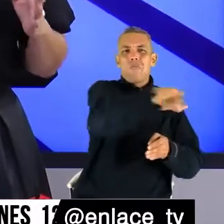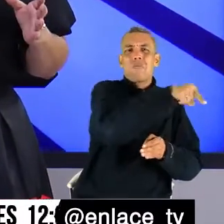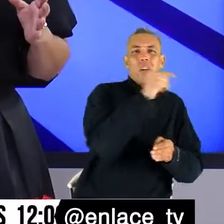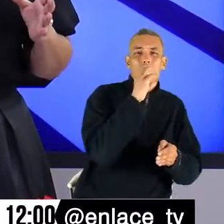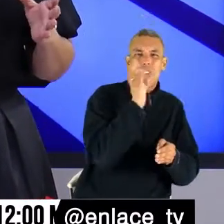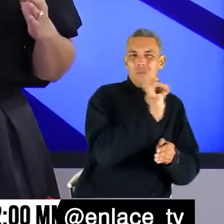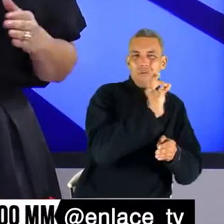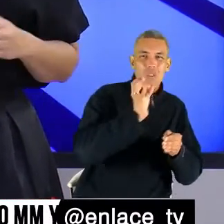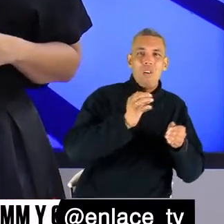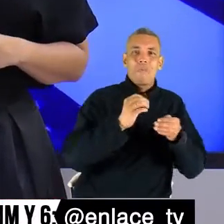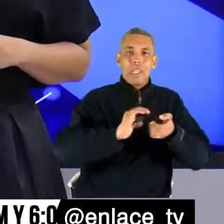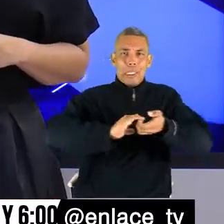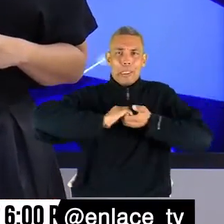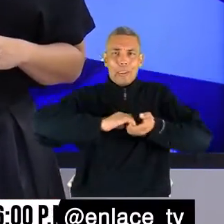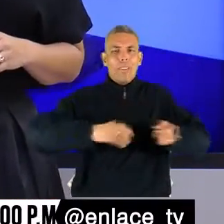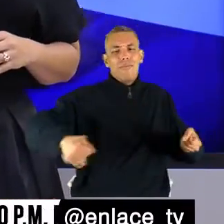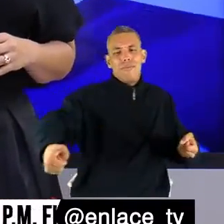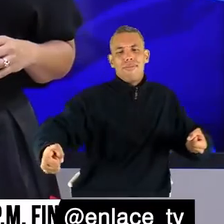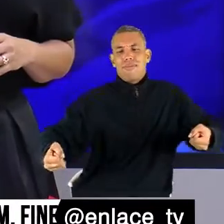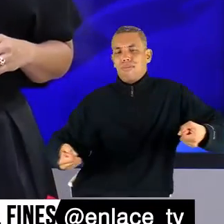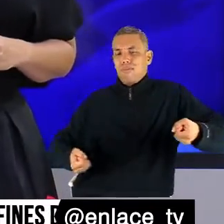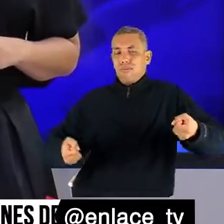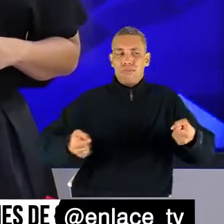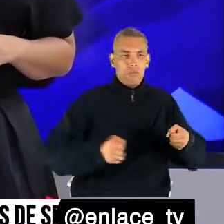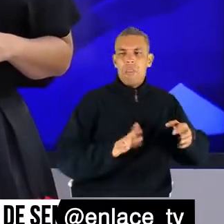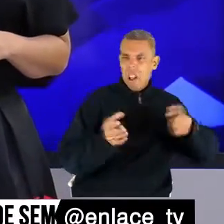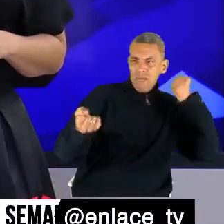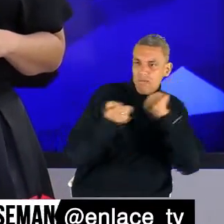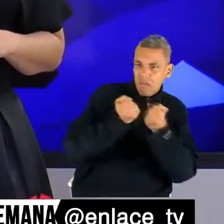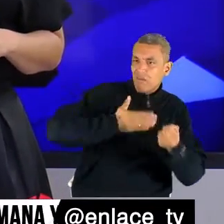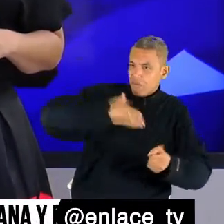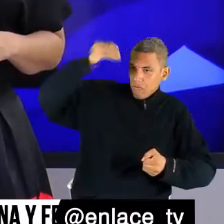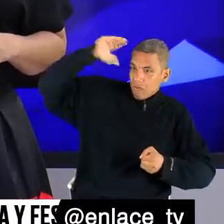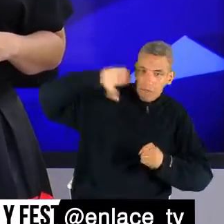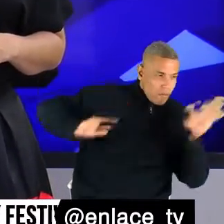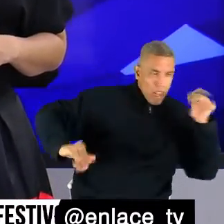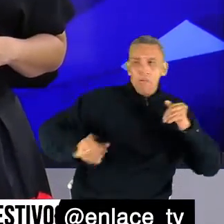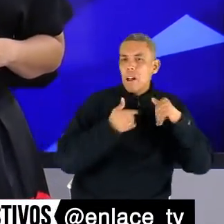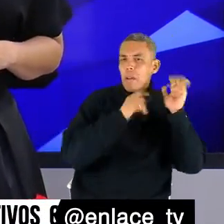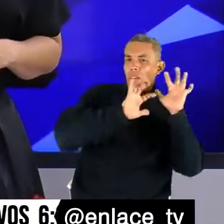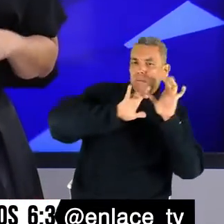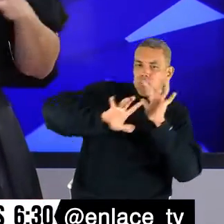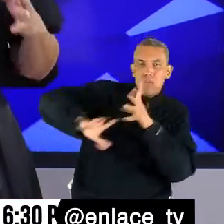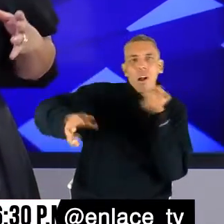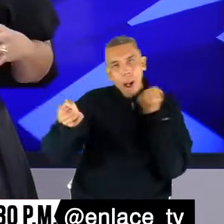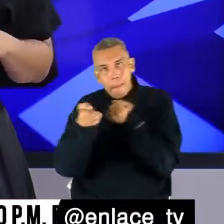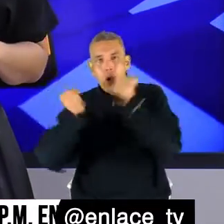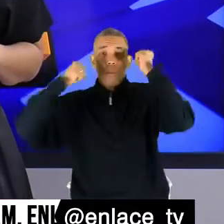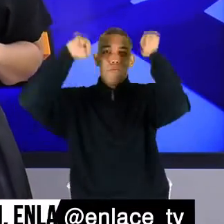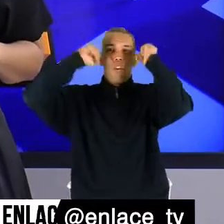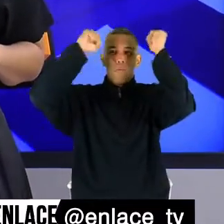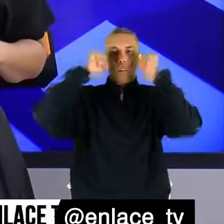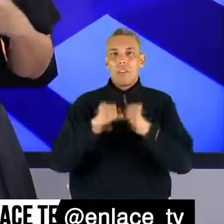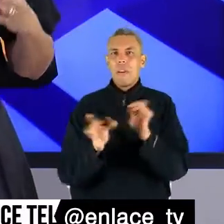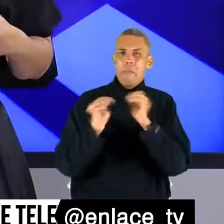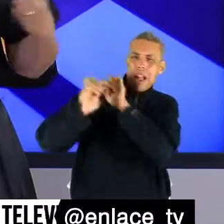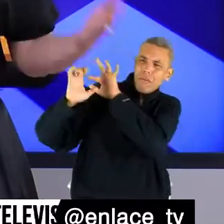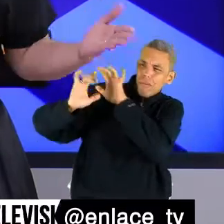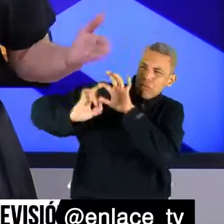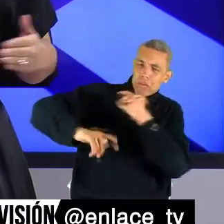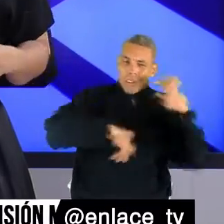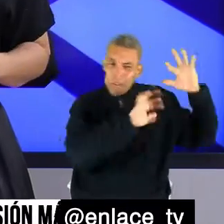del barrio Rafael Rangel, en la vía nacional, exactamente en el sitio en donde se encuentran los parqueaderos, se realizan las concentraciones que